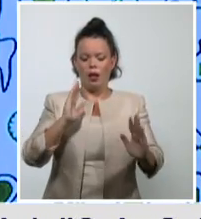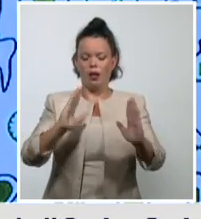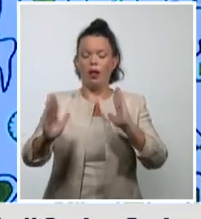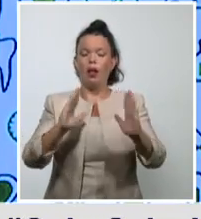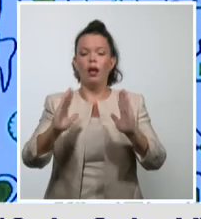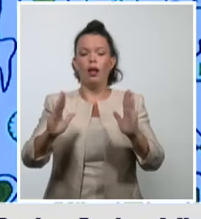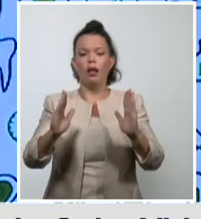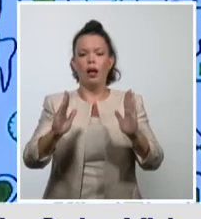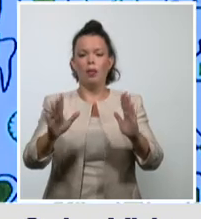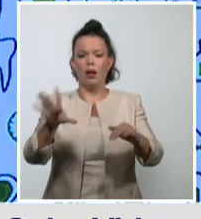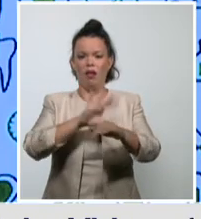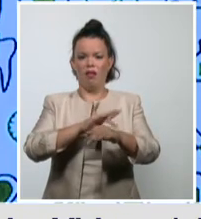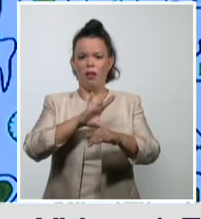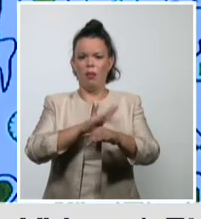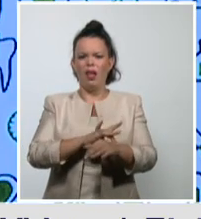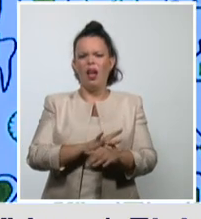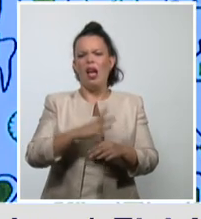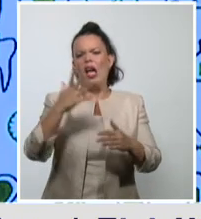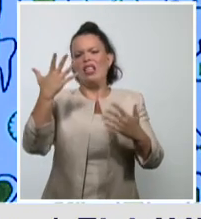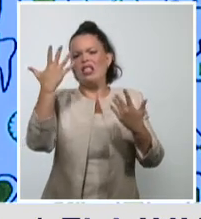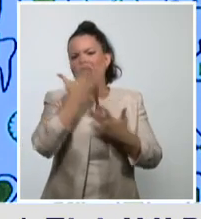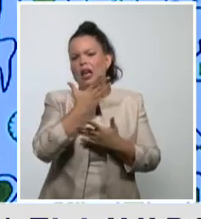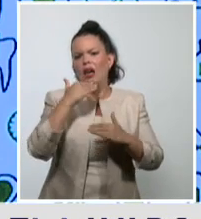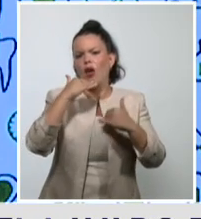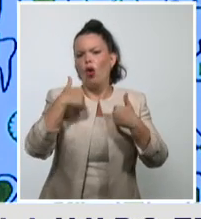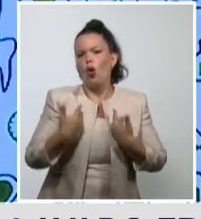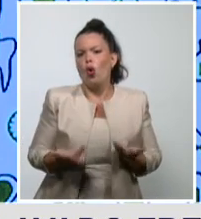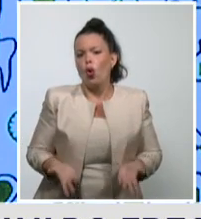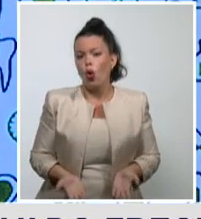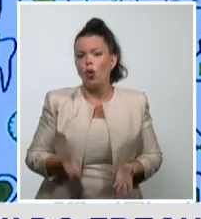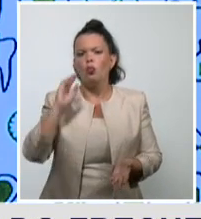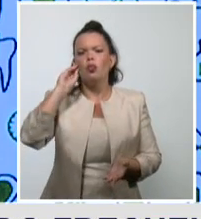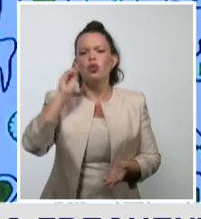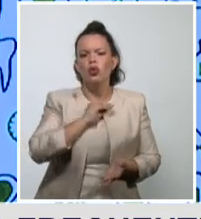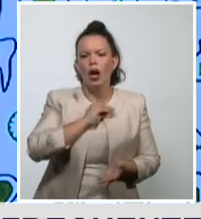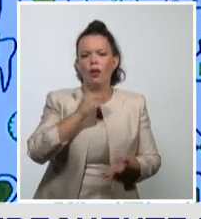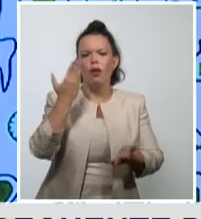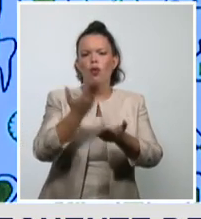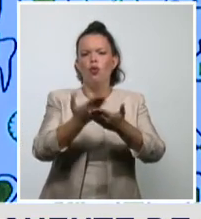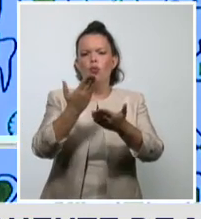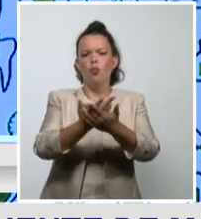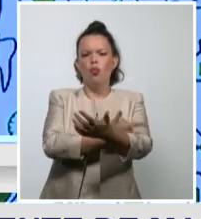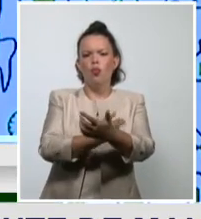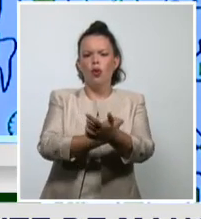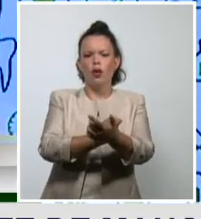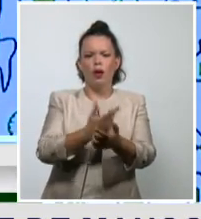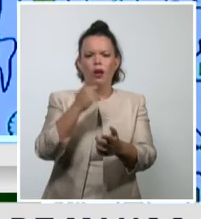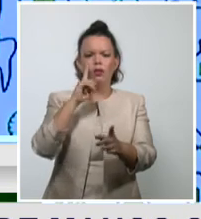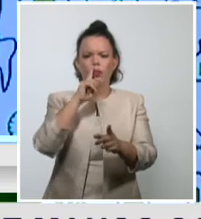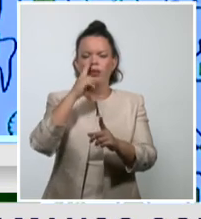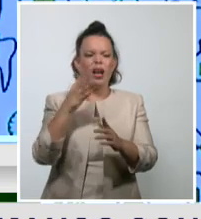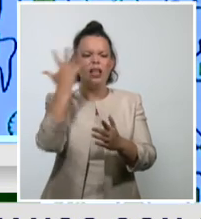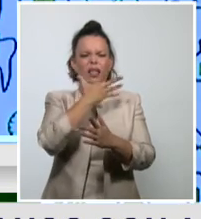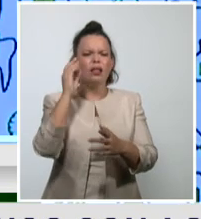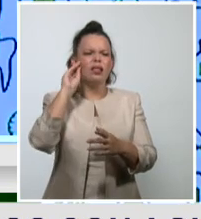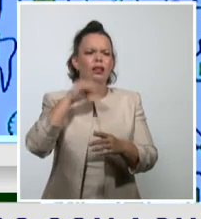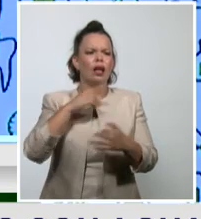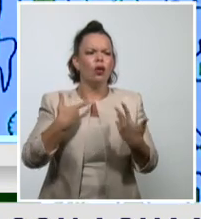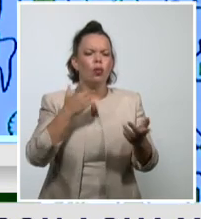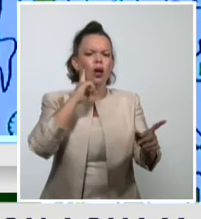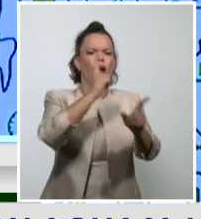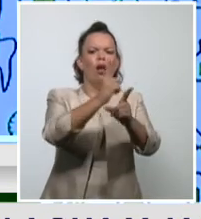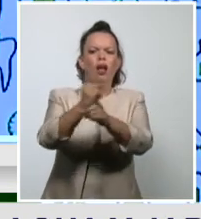con qué criterios se está aplicando las pruebas para poder ampliar la búsqueda de personas asintomáticas que aún no han sido